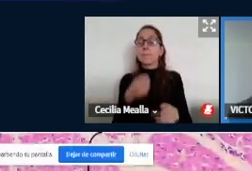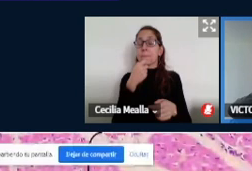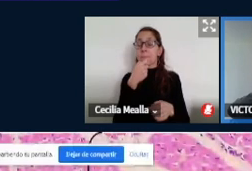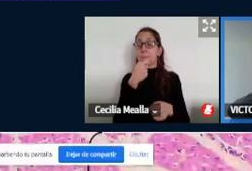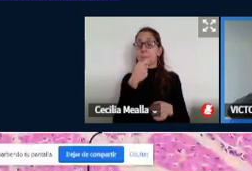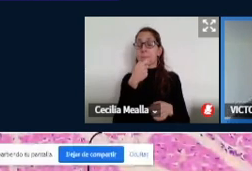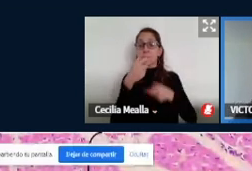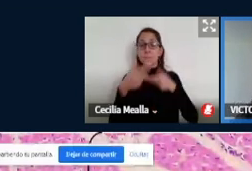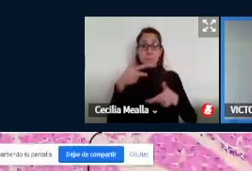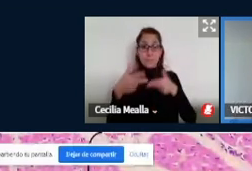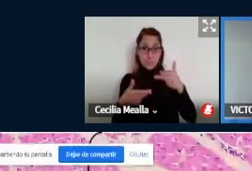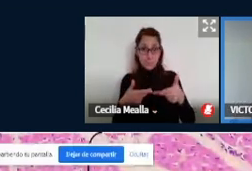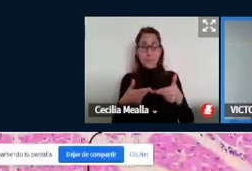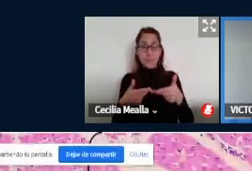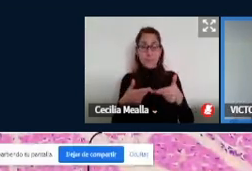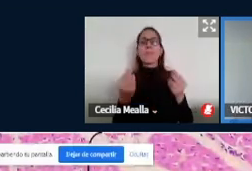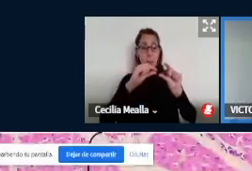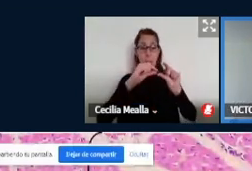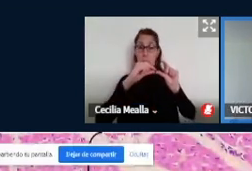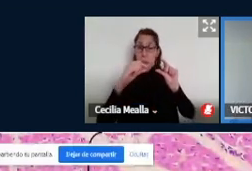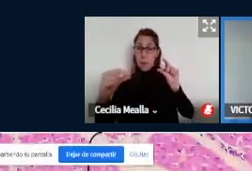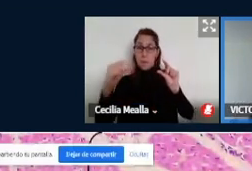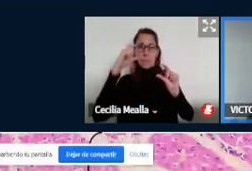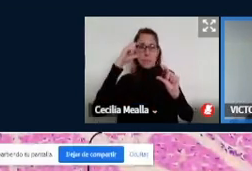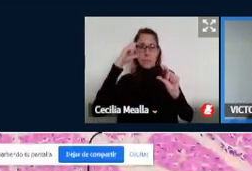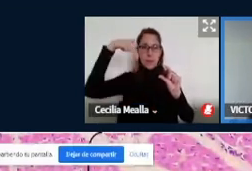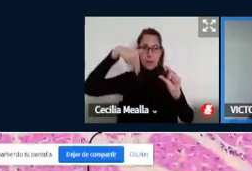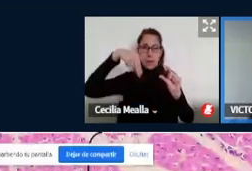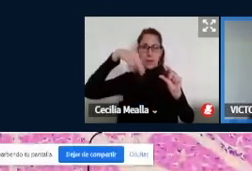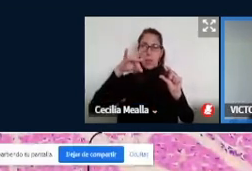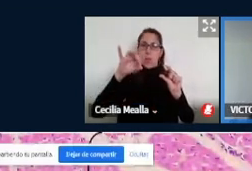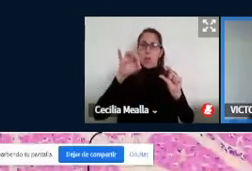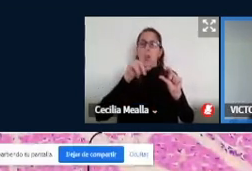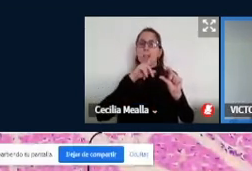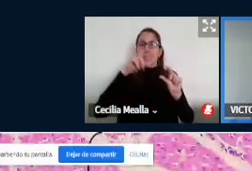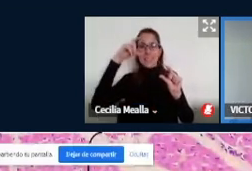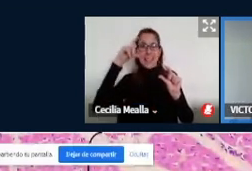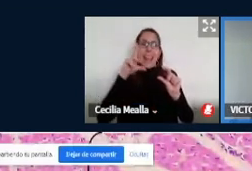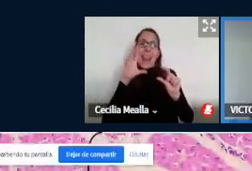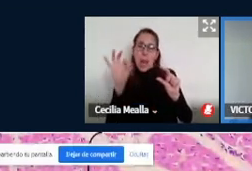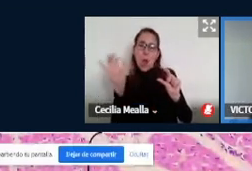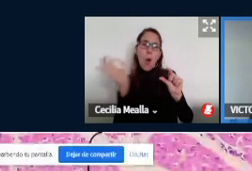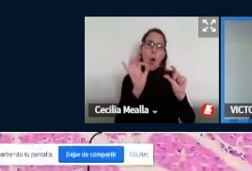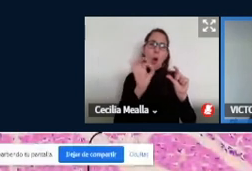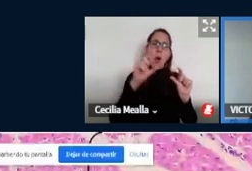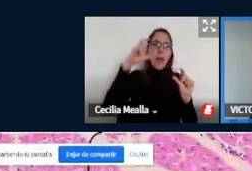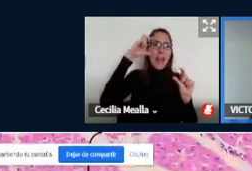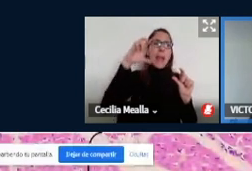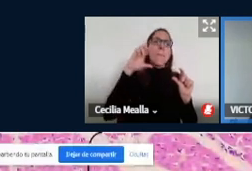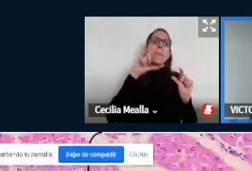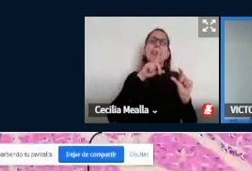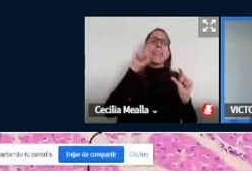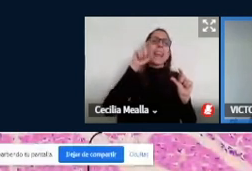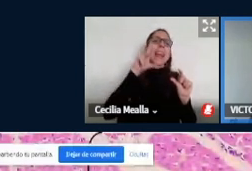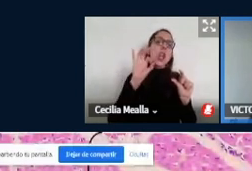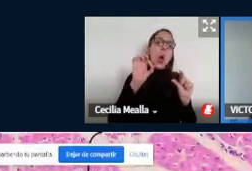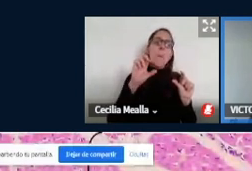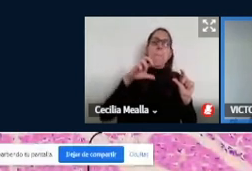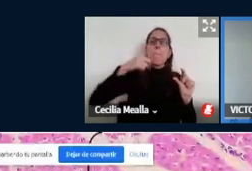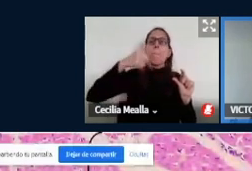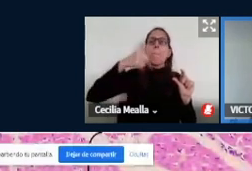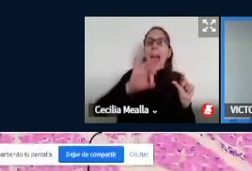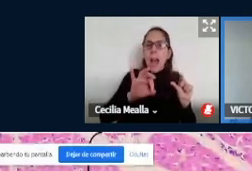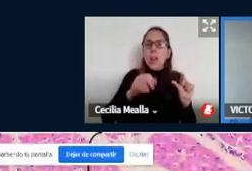de endotelio y epitelio plano simple, lo decimos en forma completa porque a veces